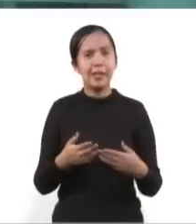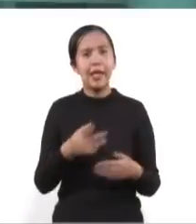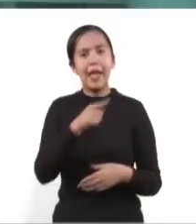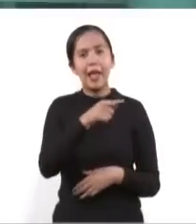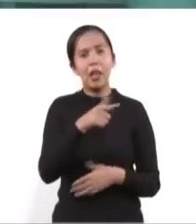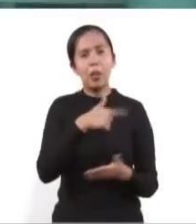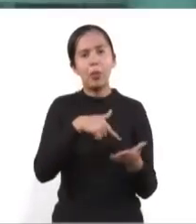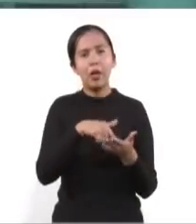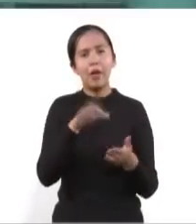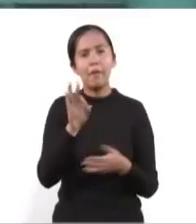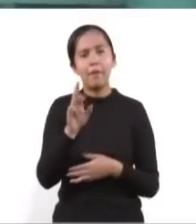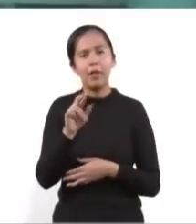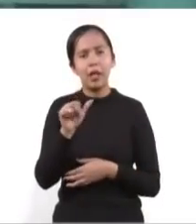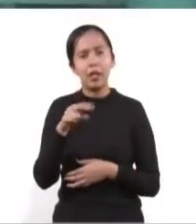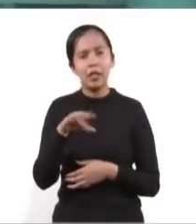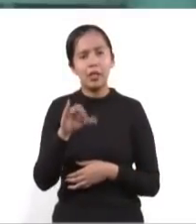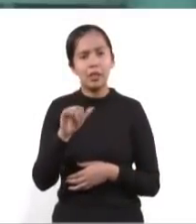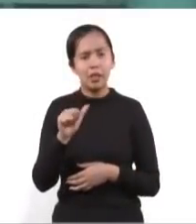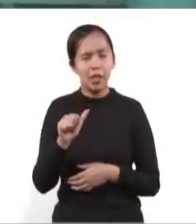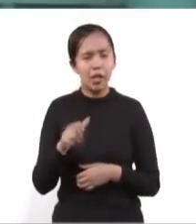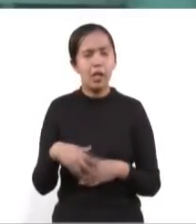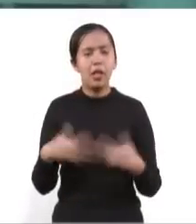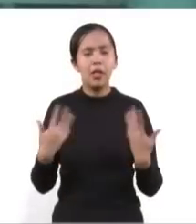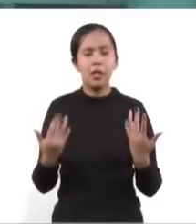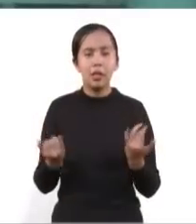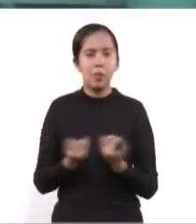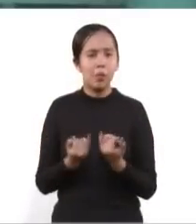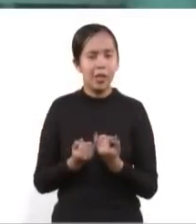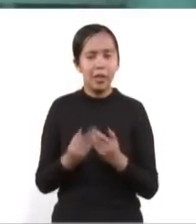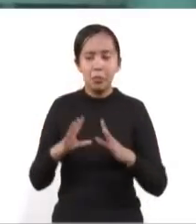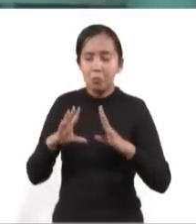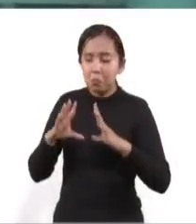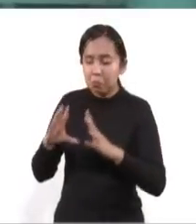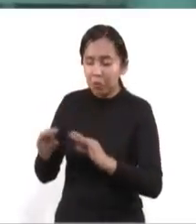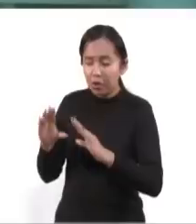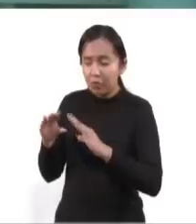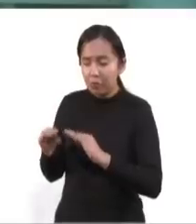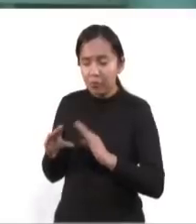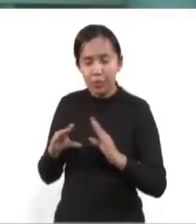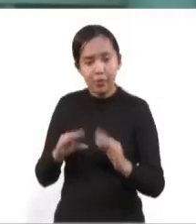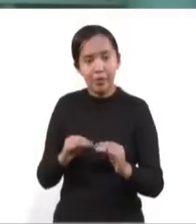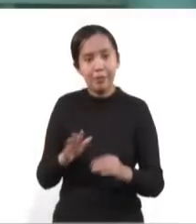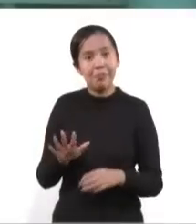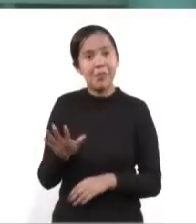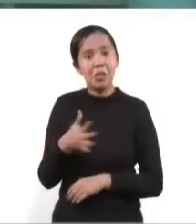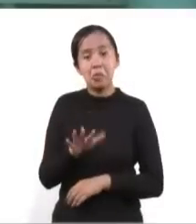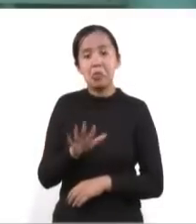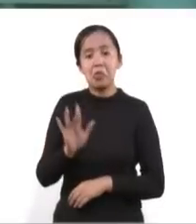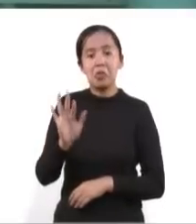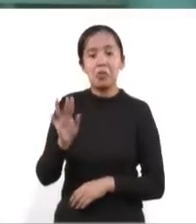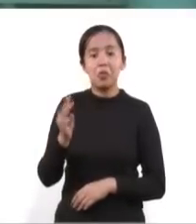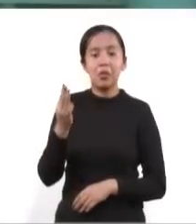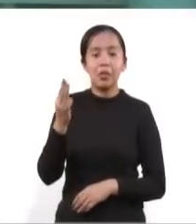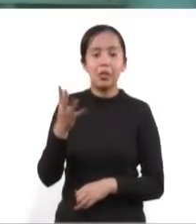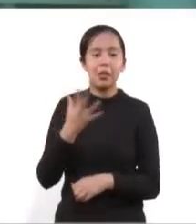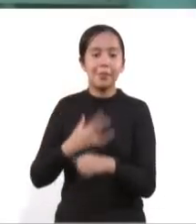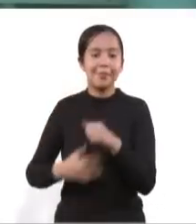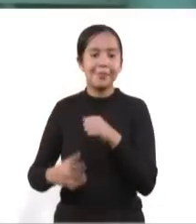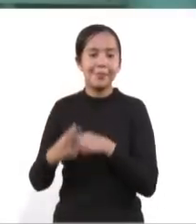en México, capacitaron, enseñaron. Bueno, hace 53 años.